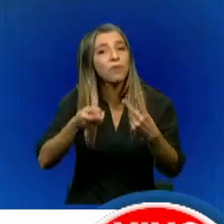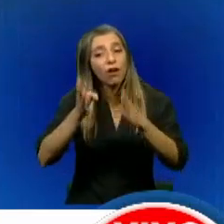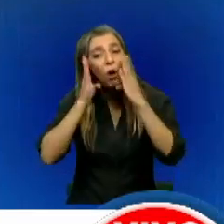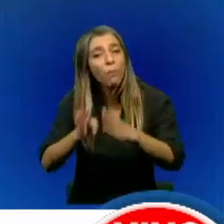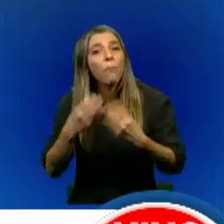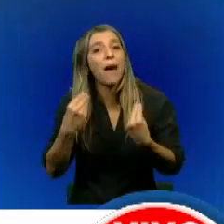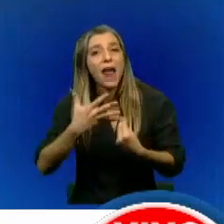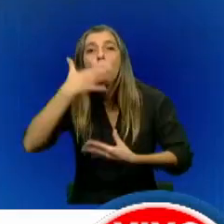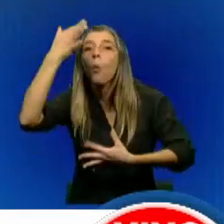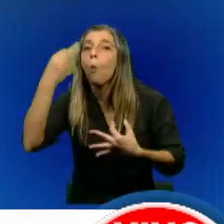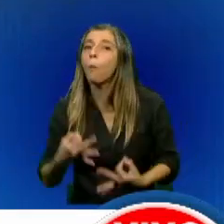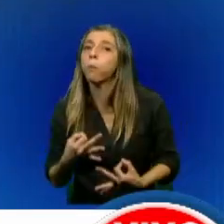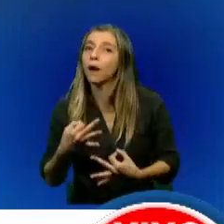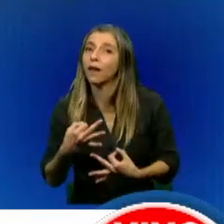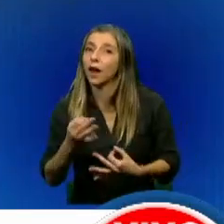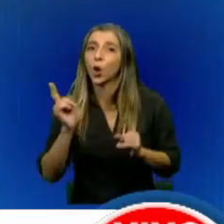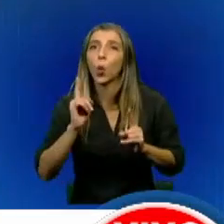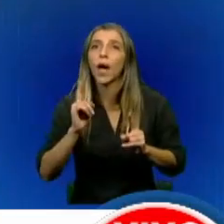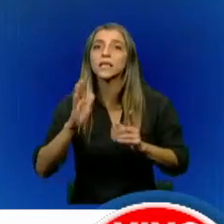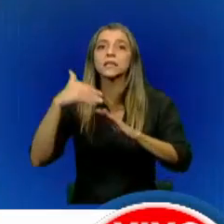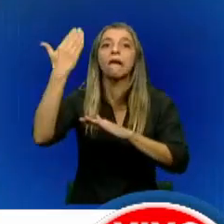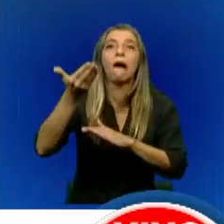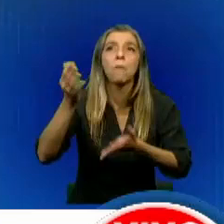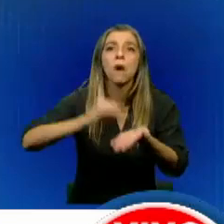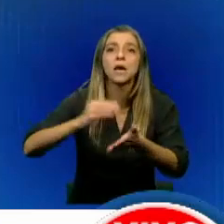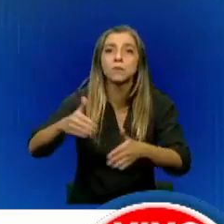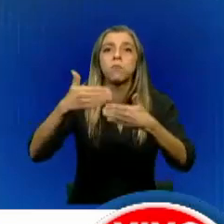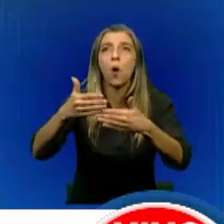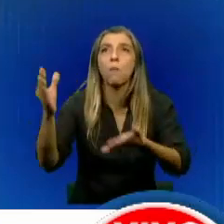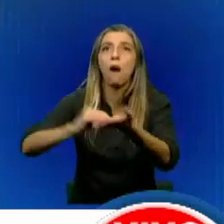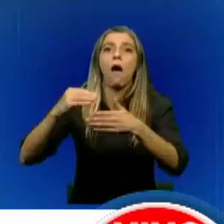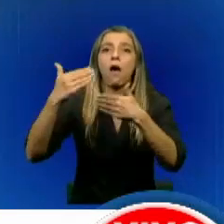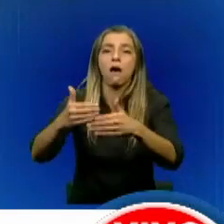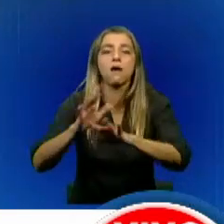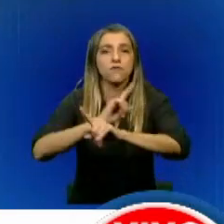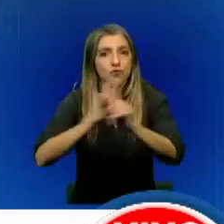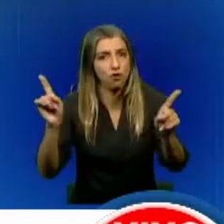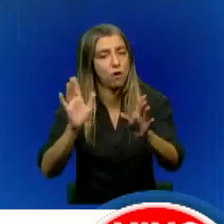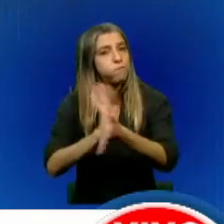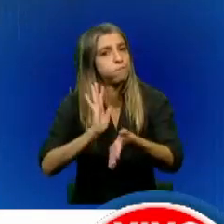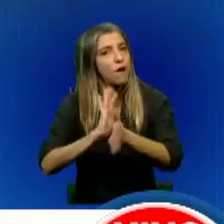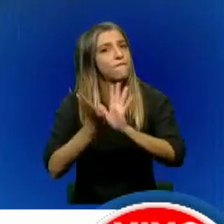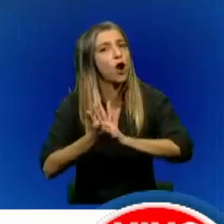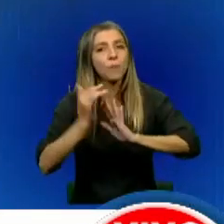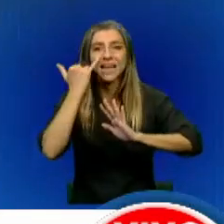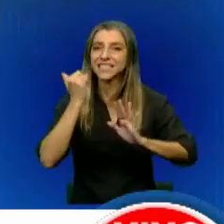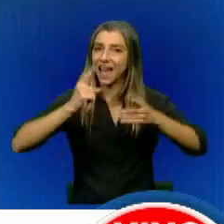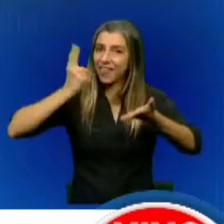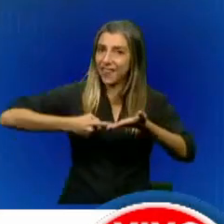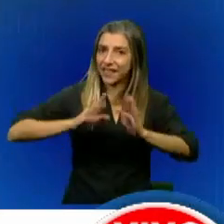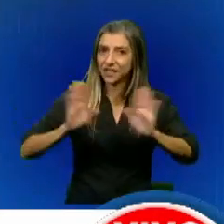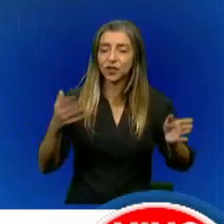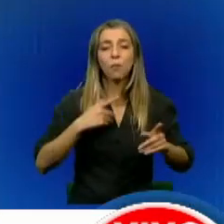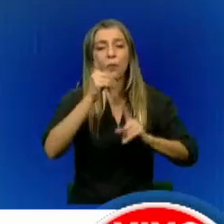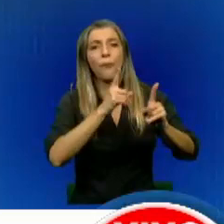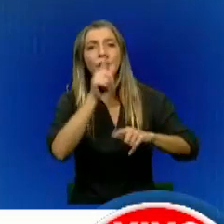nuestra palabra. Y esto es muy importante, porque mucho se ha dicho, y nos lo han dicho muchos votantes nuestros, ustedes